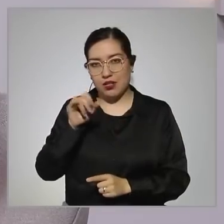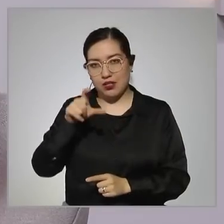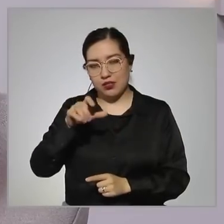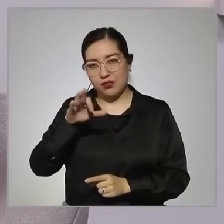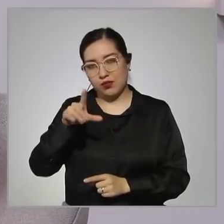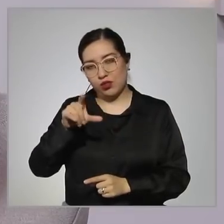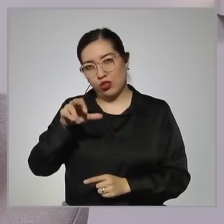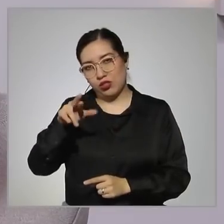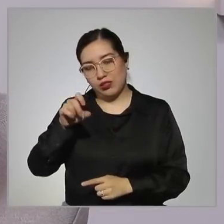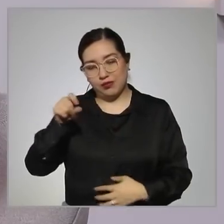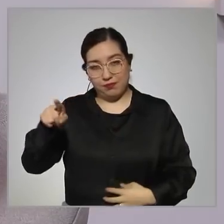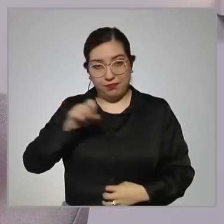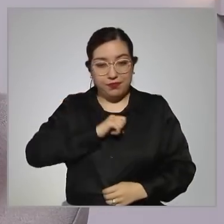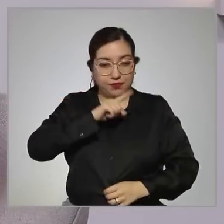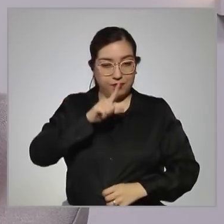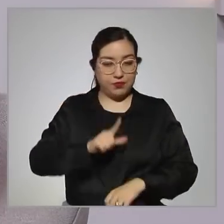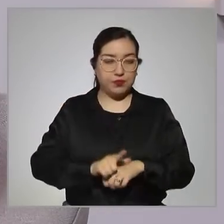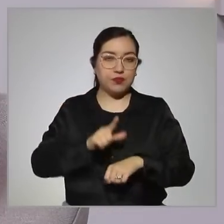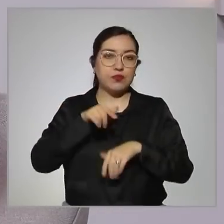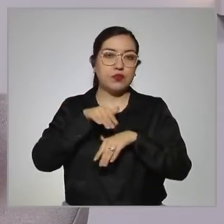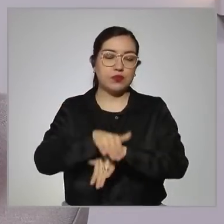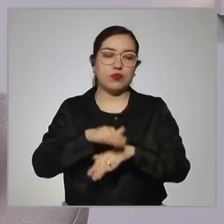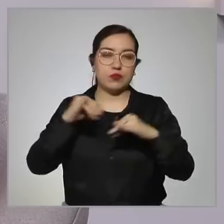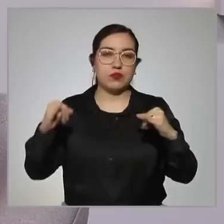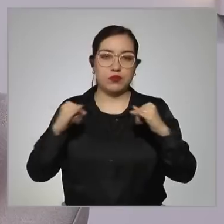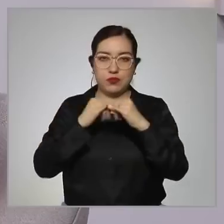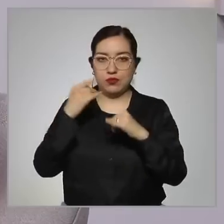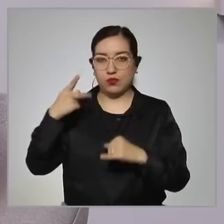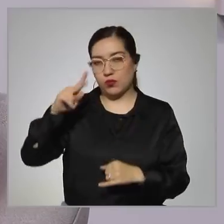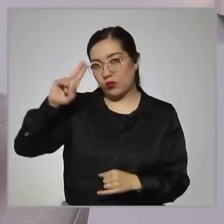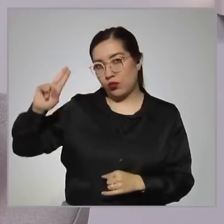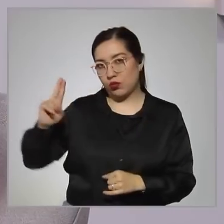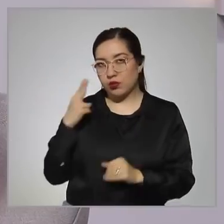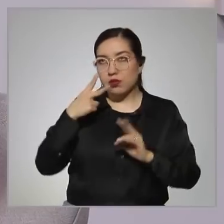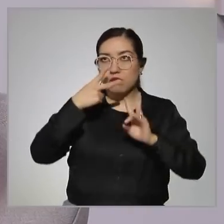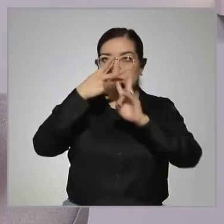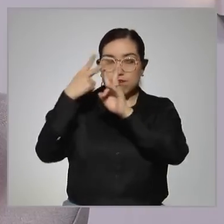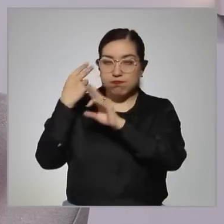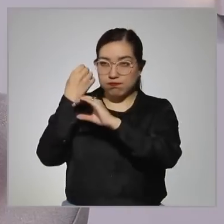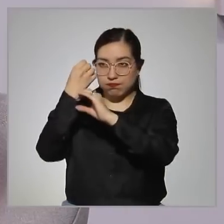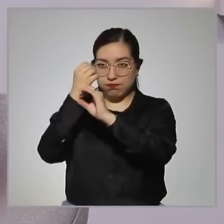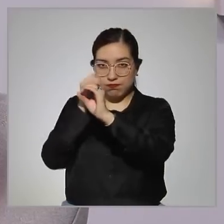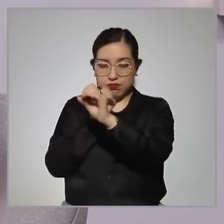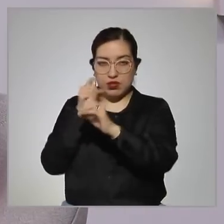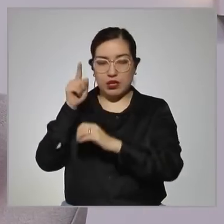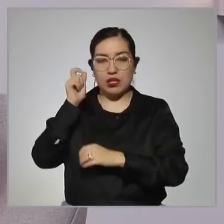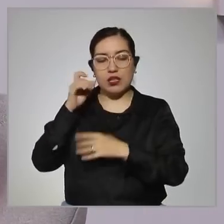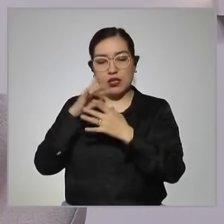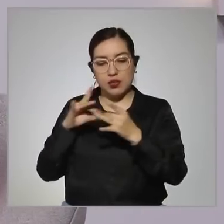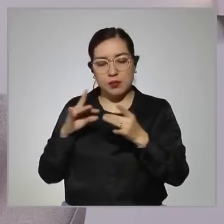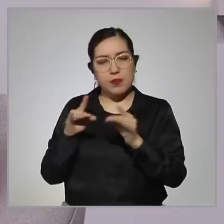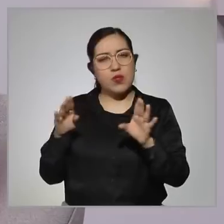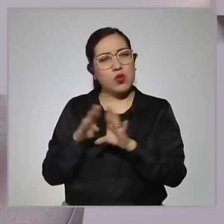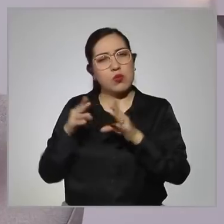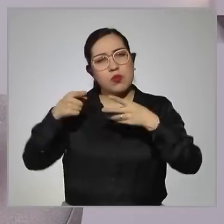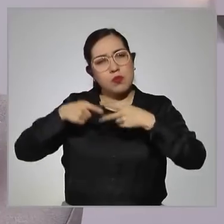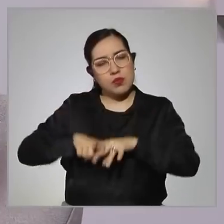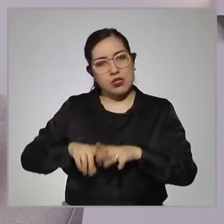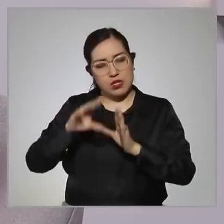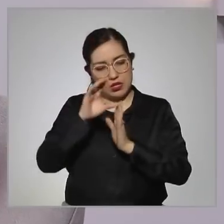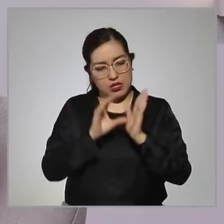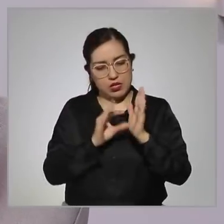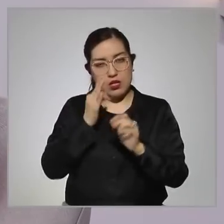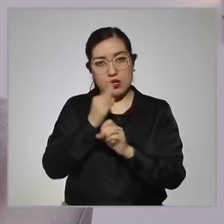especialista del Instituto de Astronomía de la UNAM y él nos explica qué dio que dio origen astronómicamente al calendario que